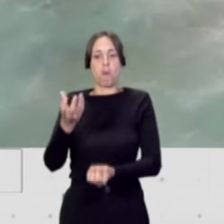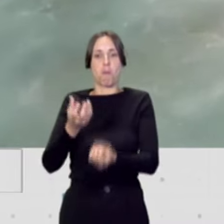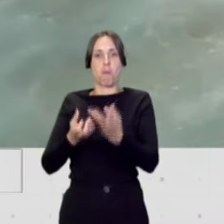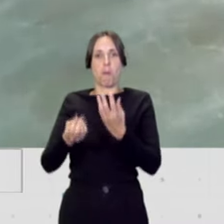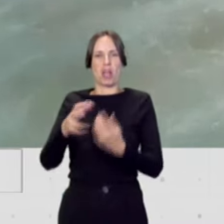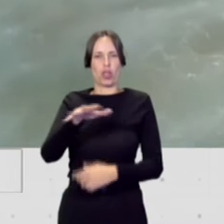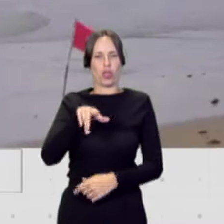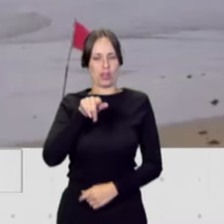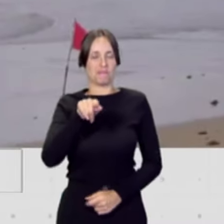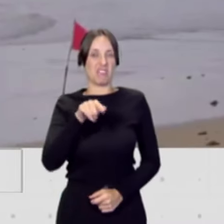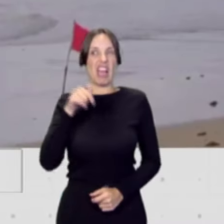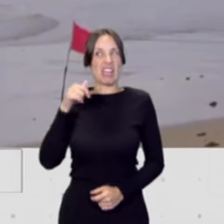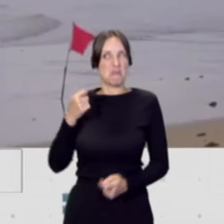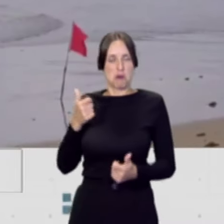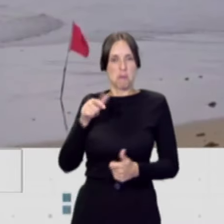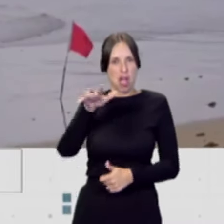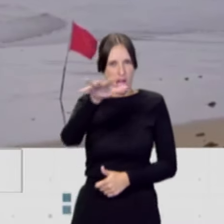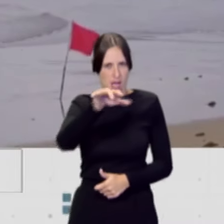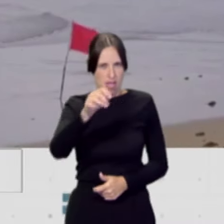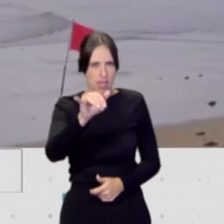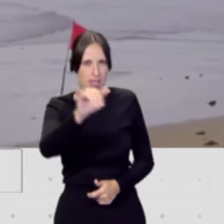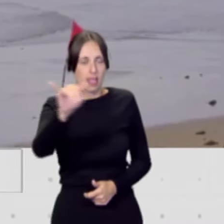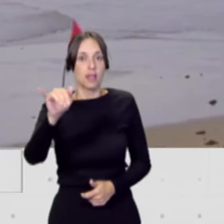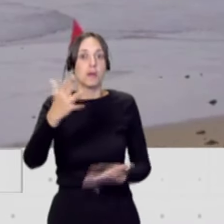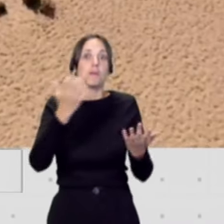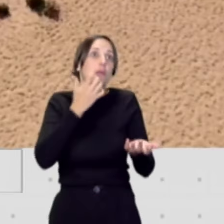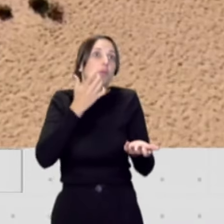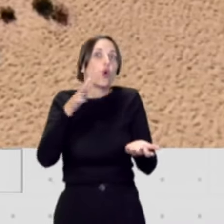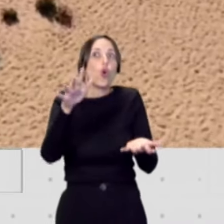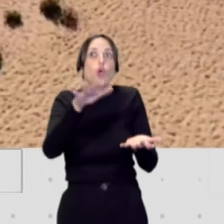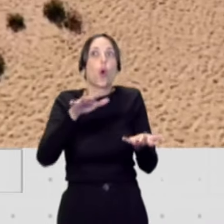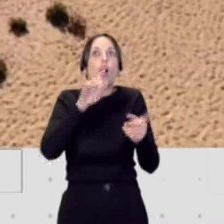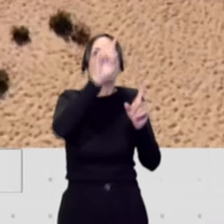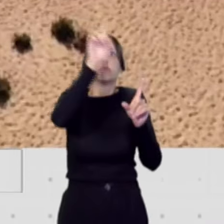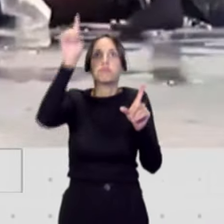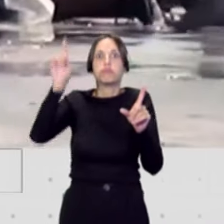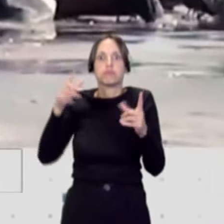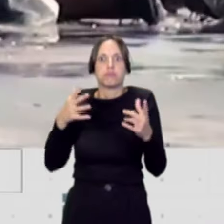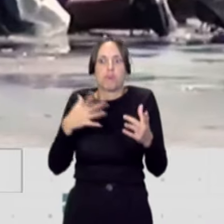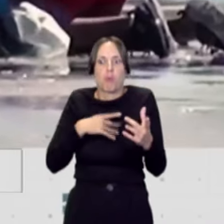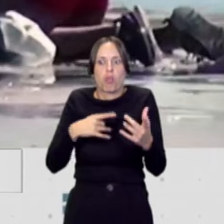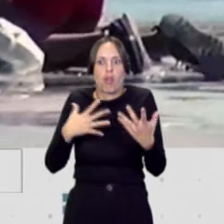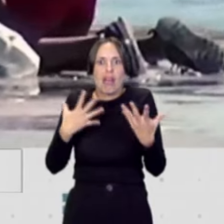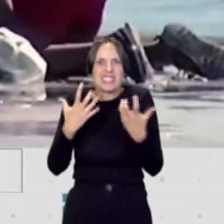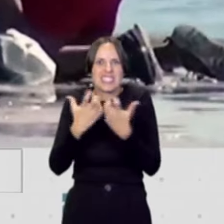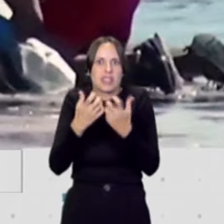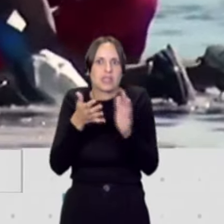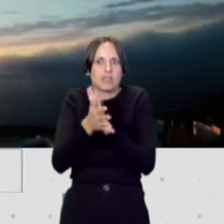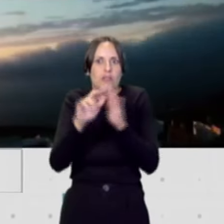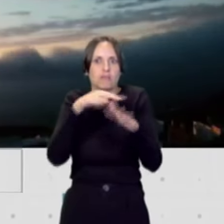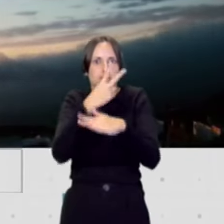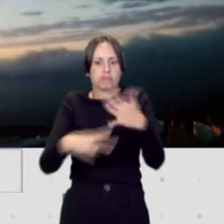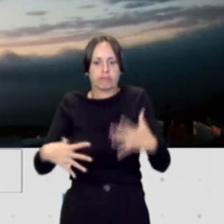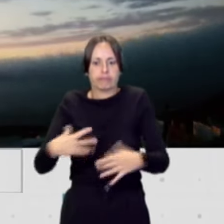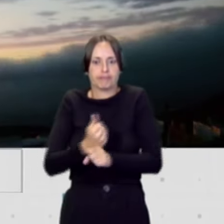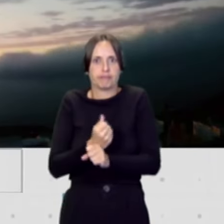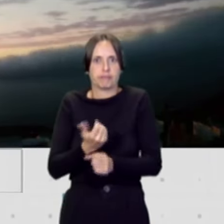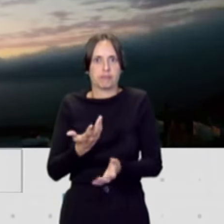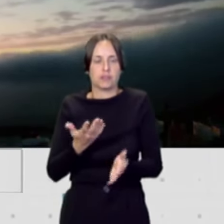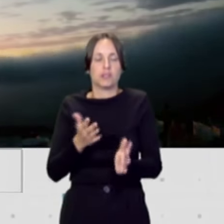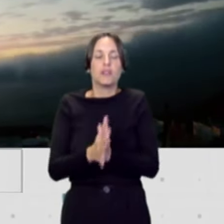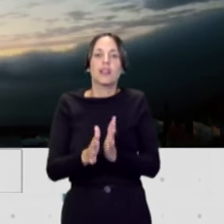pero sí que hay incluso más lugares donde poder sufrir un accidente. ¿Cómo han tomado todos estos consejos, todas estas charlas que